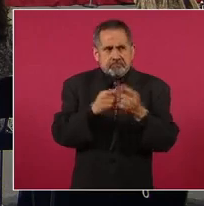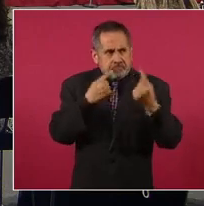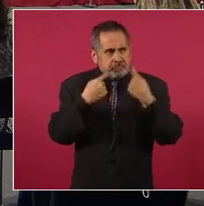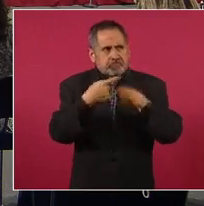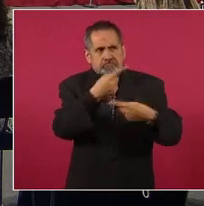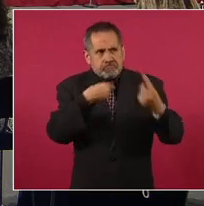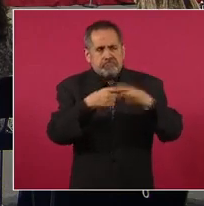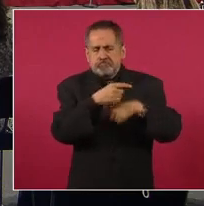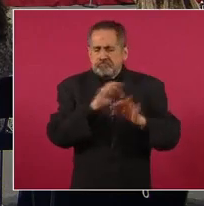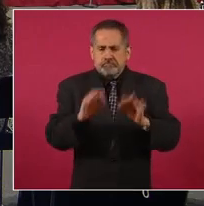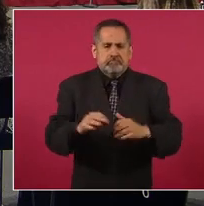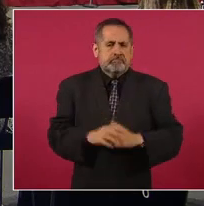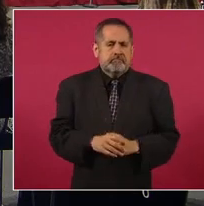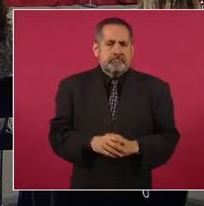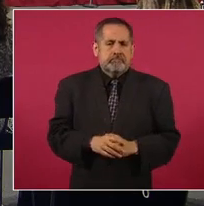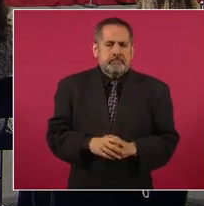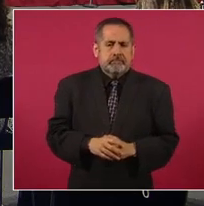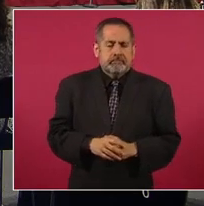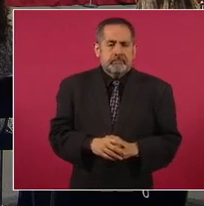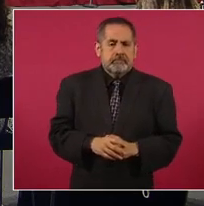Imagínense,